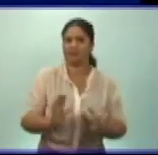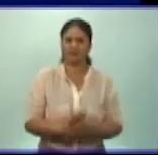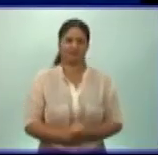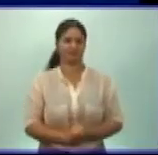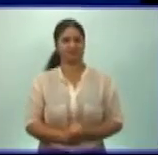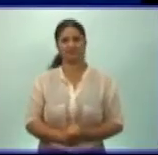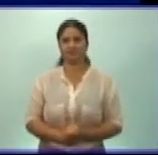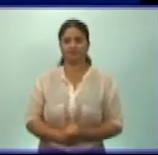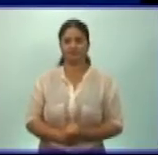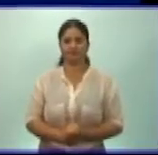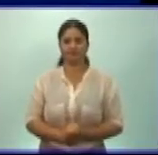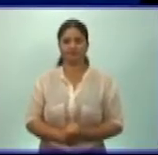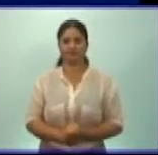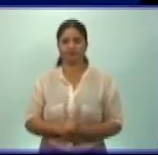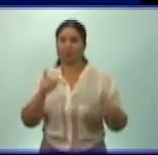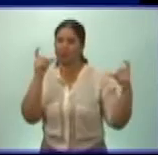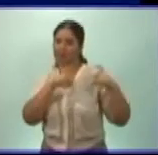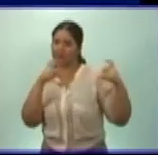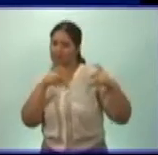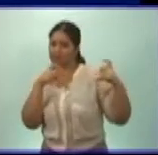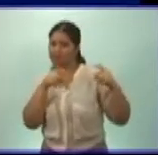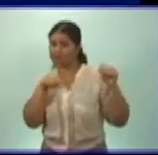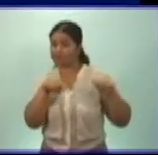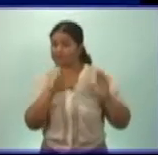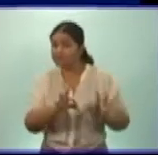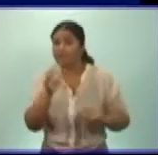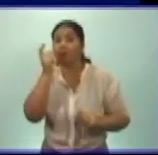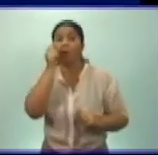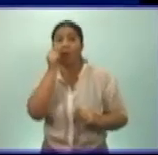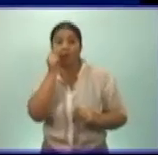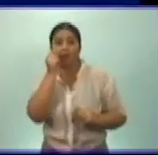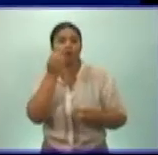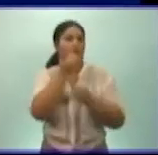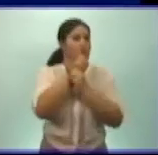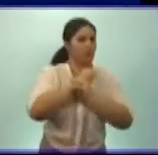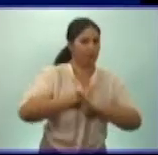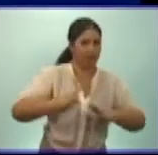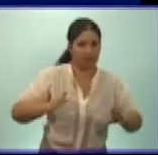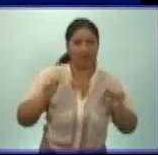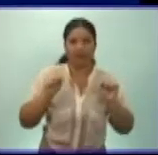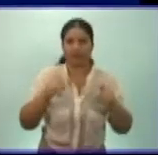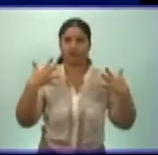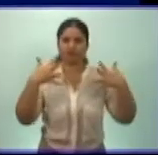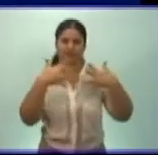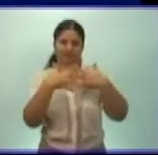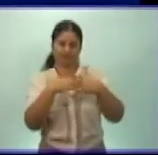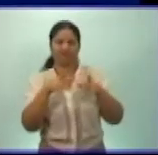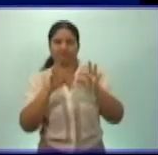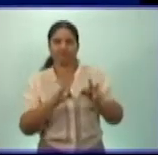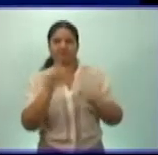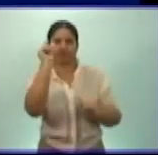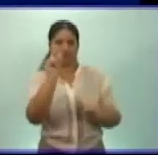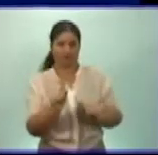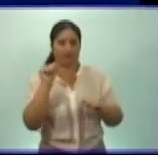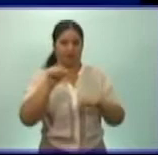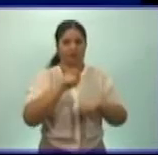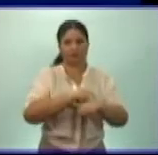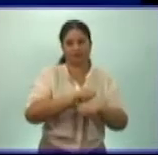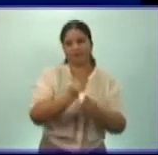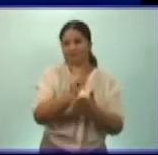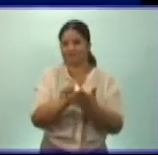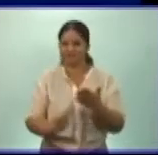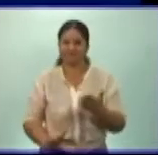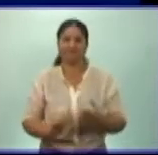a los personajes de la comedia en sentido general. Por favor, tomen las notas pertinentes.